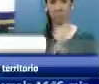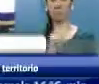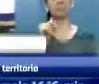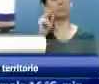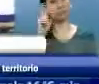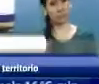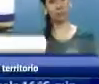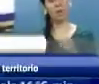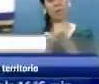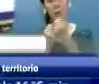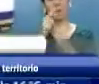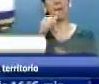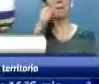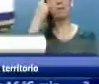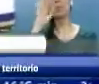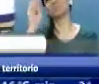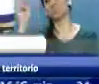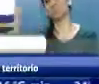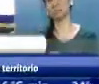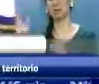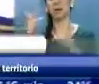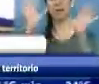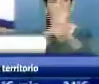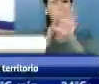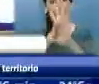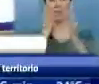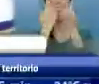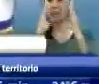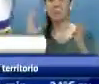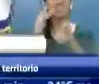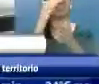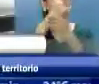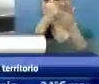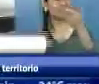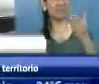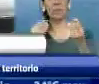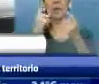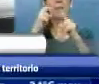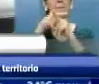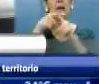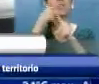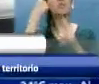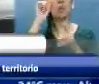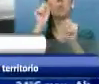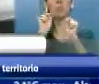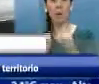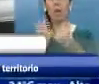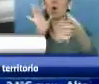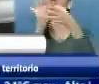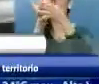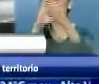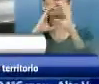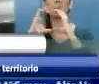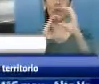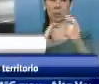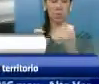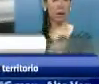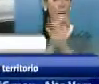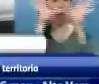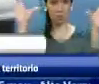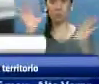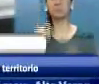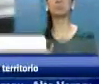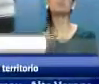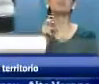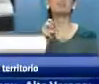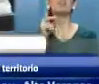han apoyado en los medios de comunicación alternativos y comunitarios para informar de los atropellos que han sufrido. La